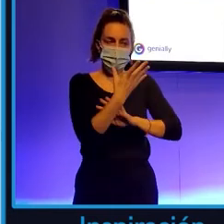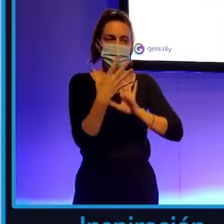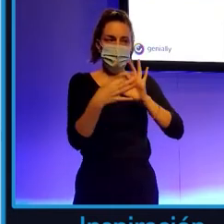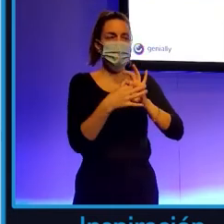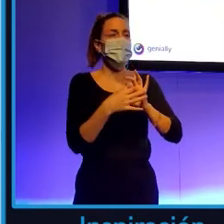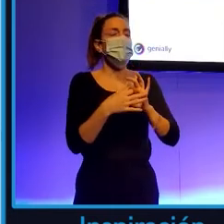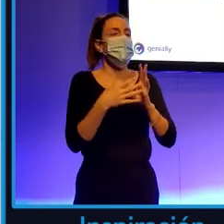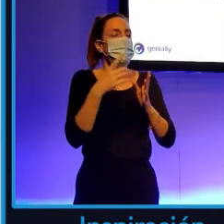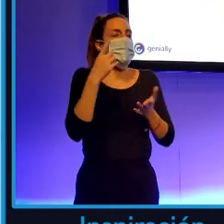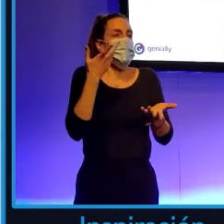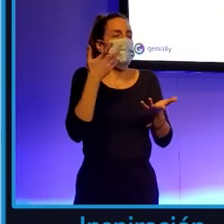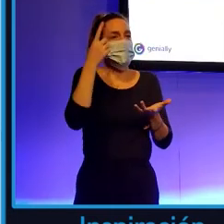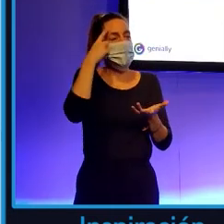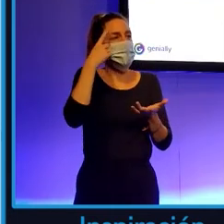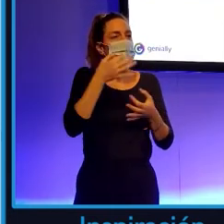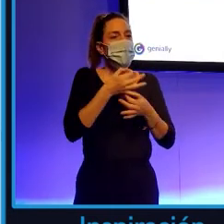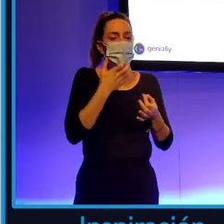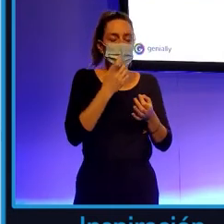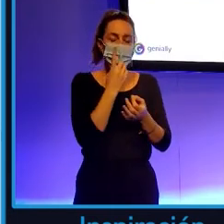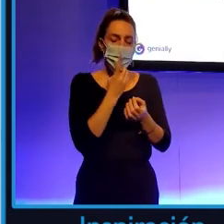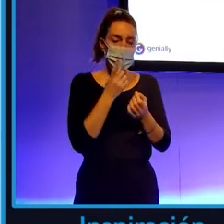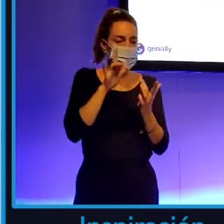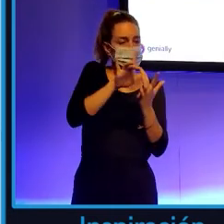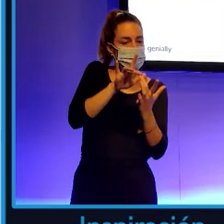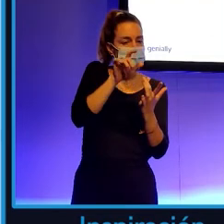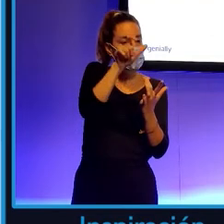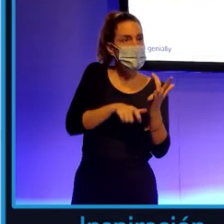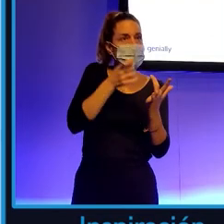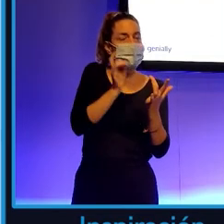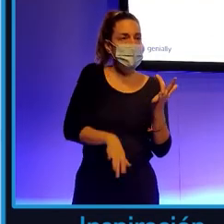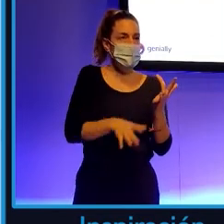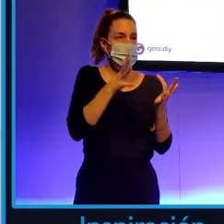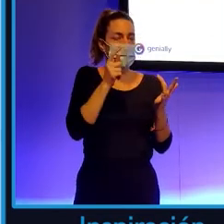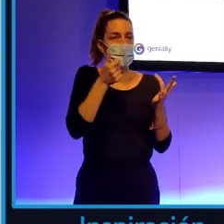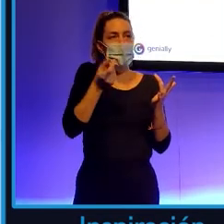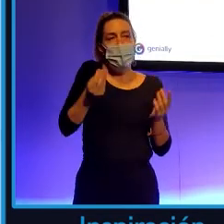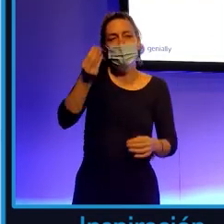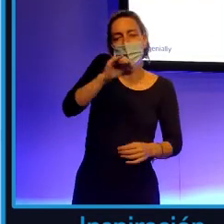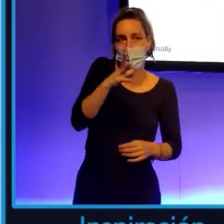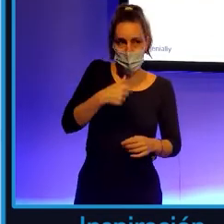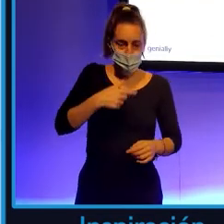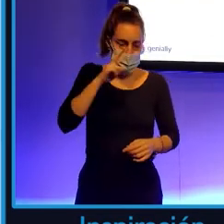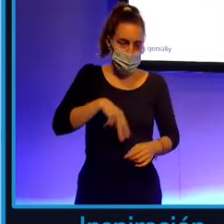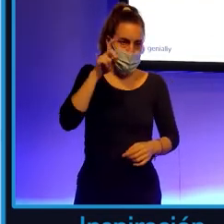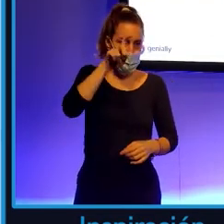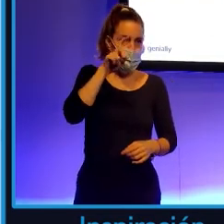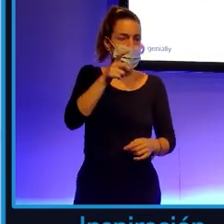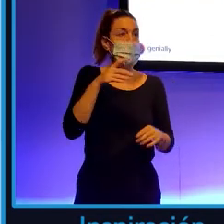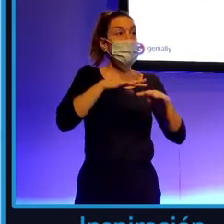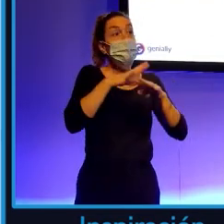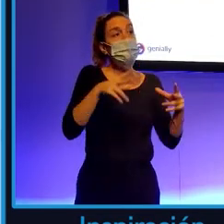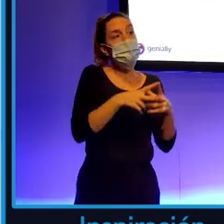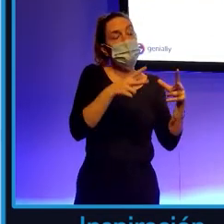perfectamente con quién te relacionas y aquí un inciso esto ya me toca por ceder profesoras que sepan que vuestras redes sociales